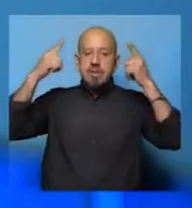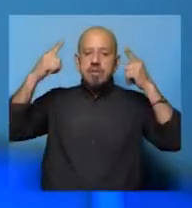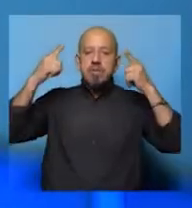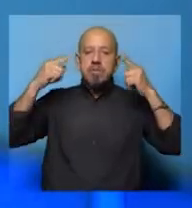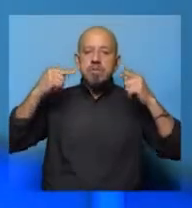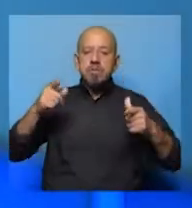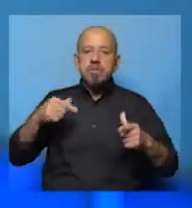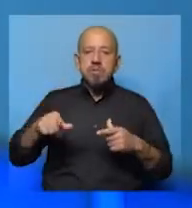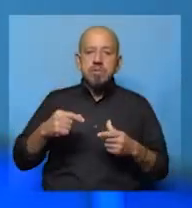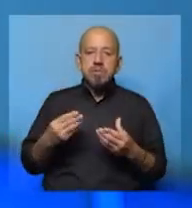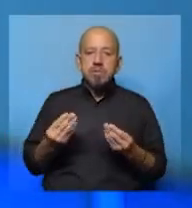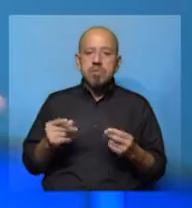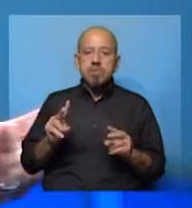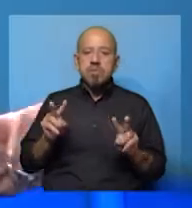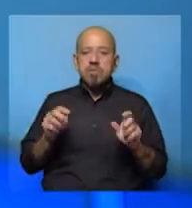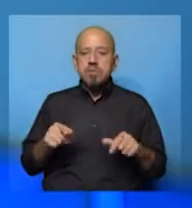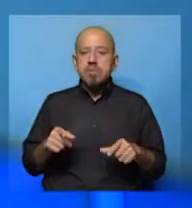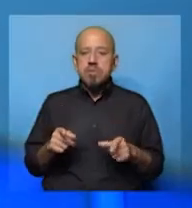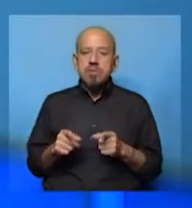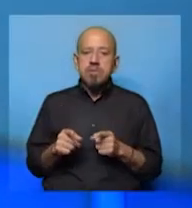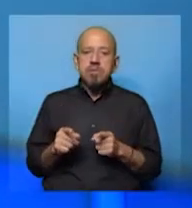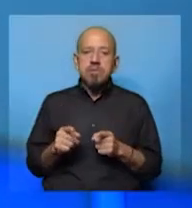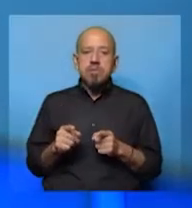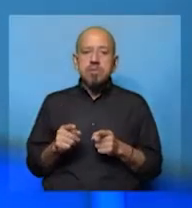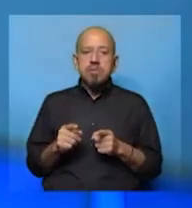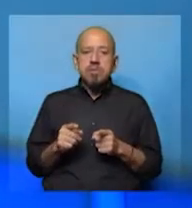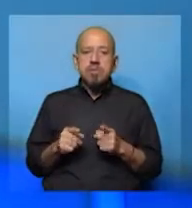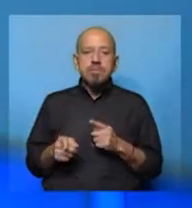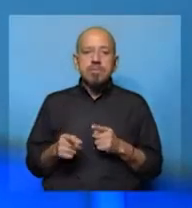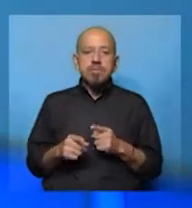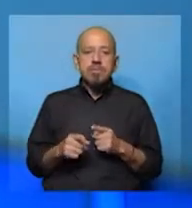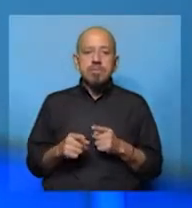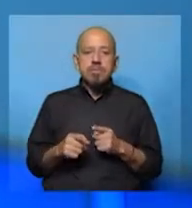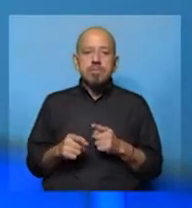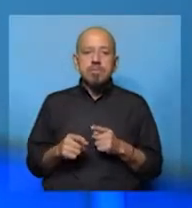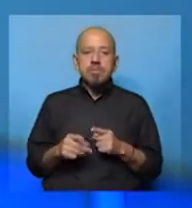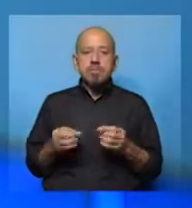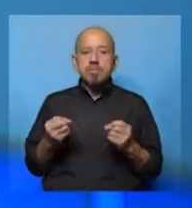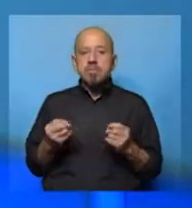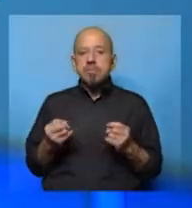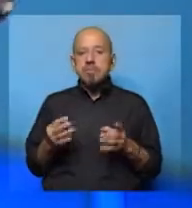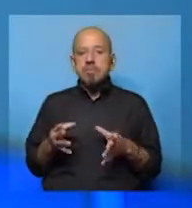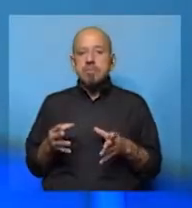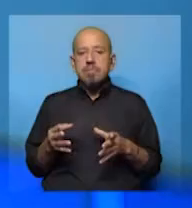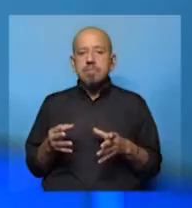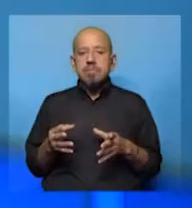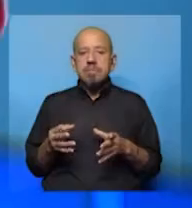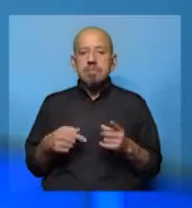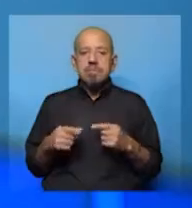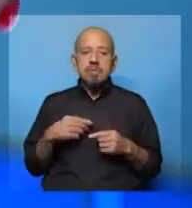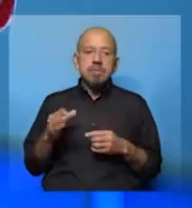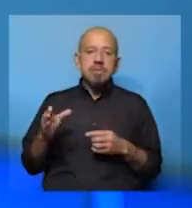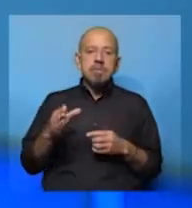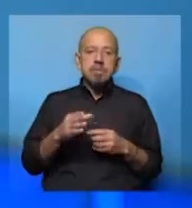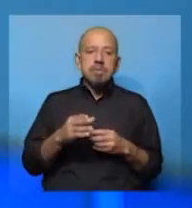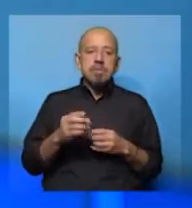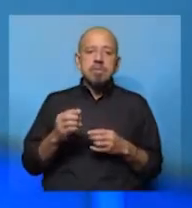y los de áreas verdes conmigo esa misma ese ese mismo problema porque es decir uno que recorre Y qué